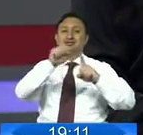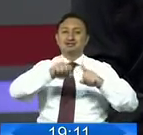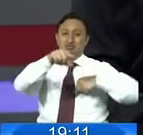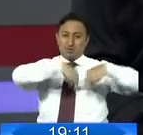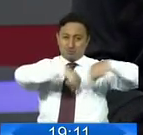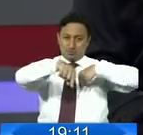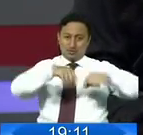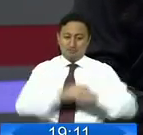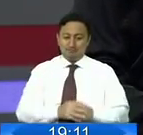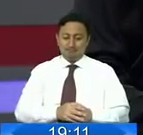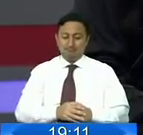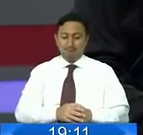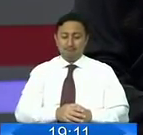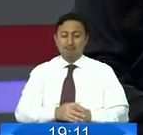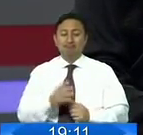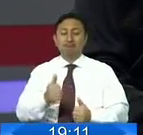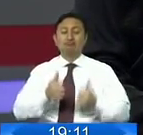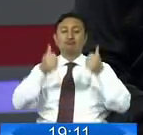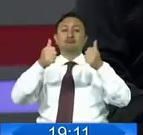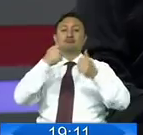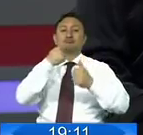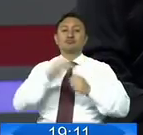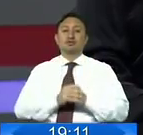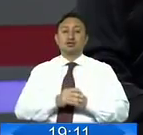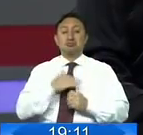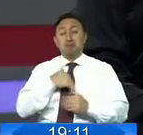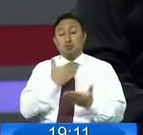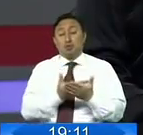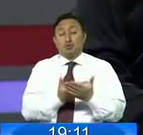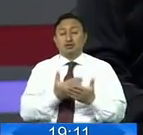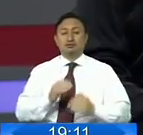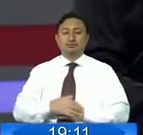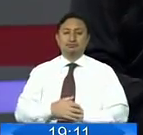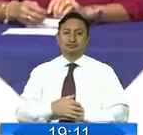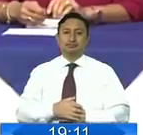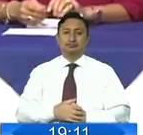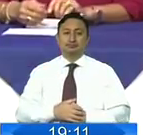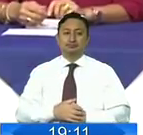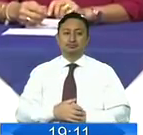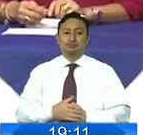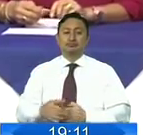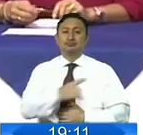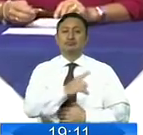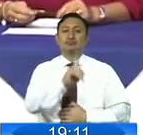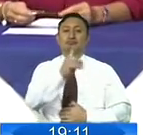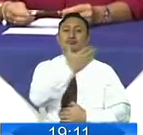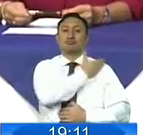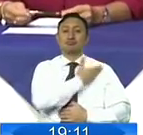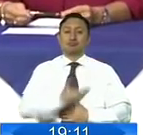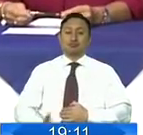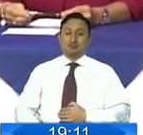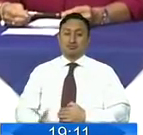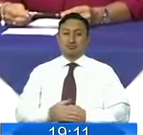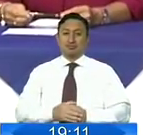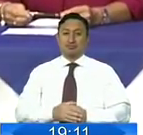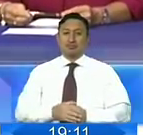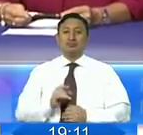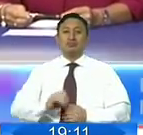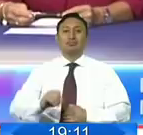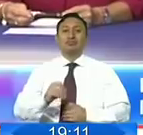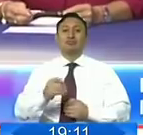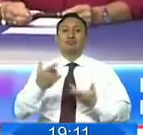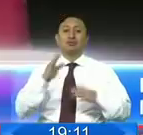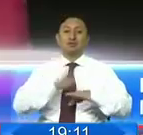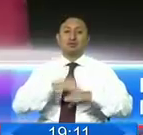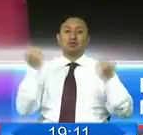metro los candidatos hablan también de sus propuestas el anuncio lo realizó el primer mandatario y medio de la sesión solemne progresistas de